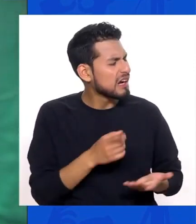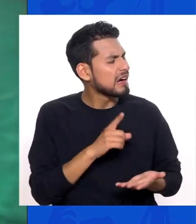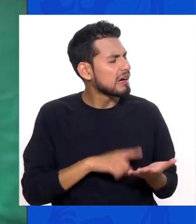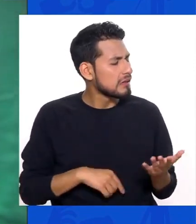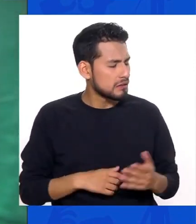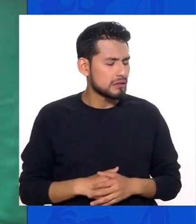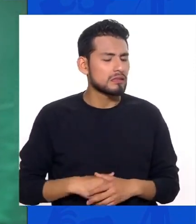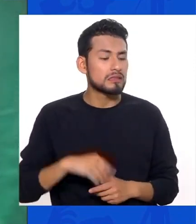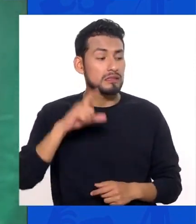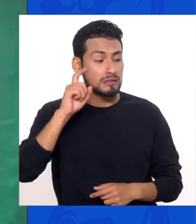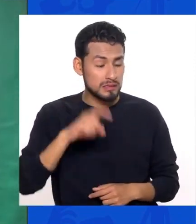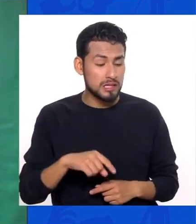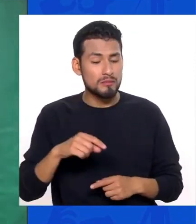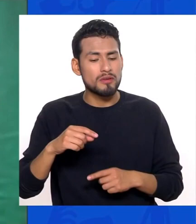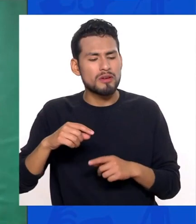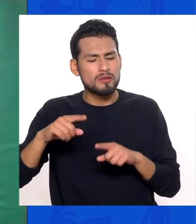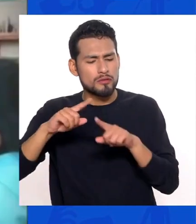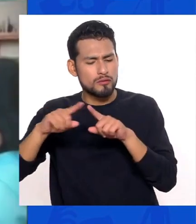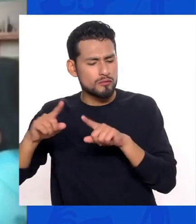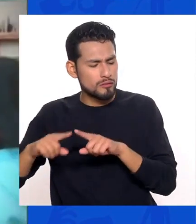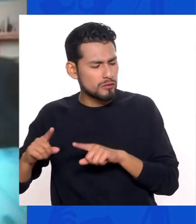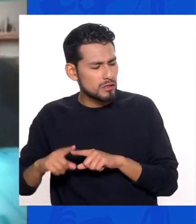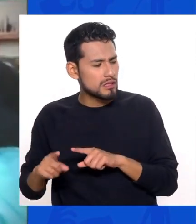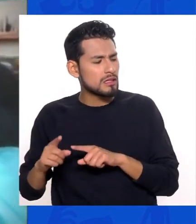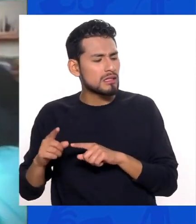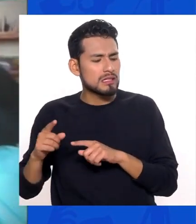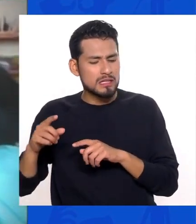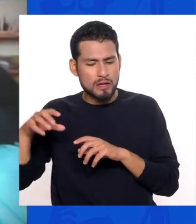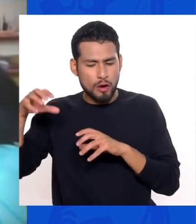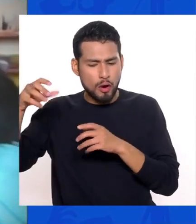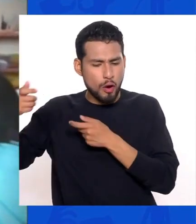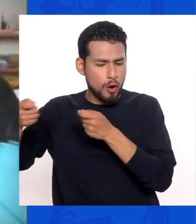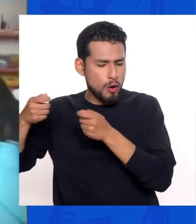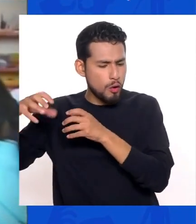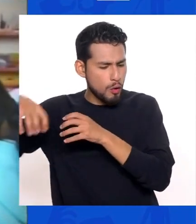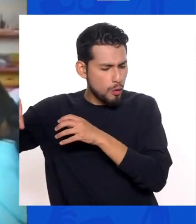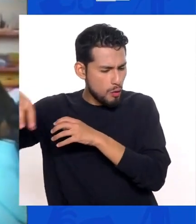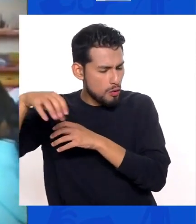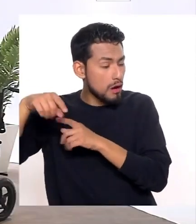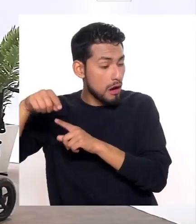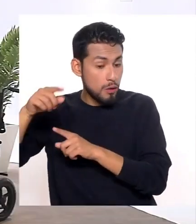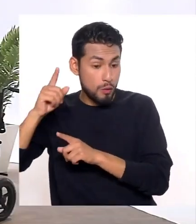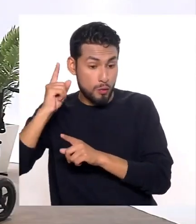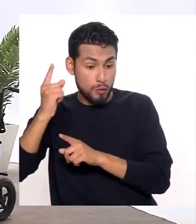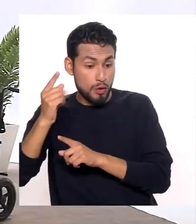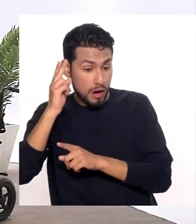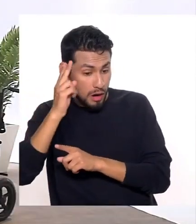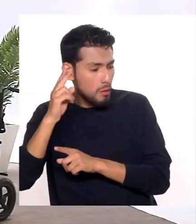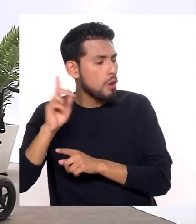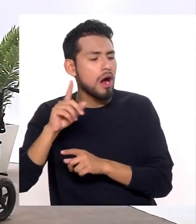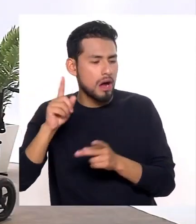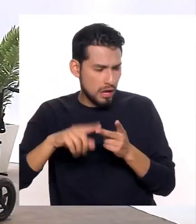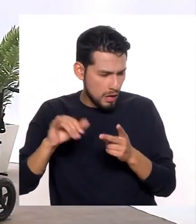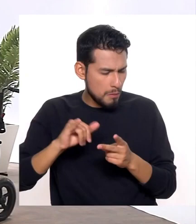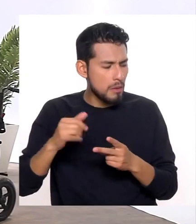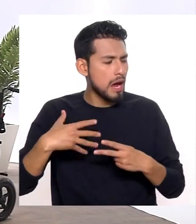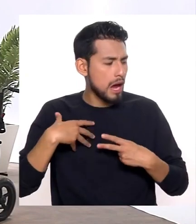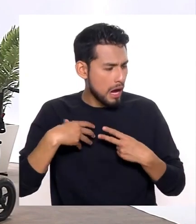que intervenir una serie de sectores y no solo el pedagógico, salud,